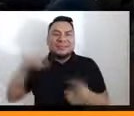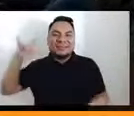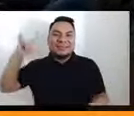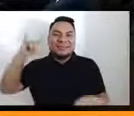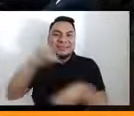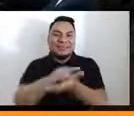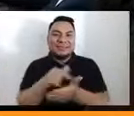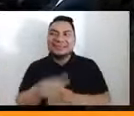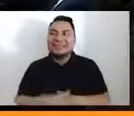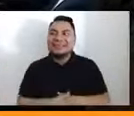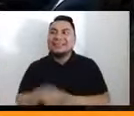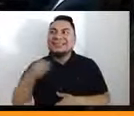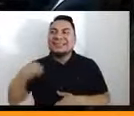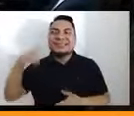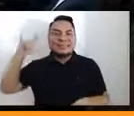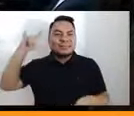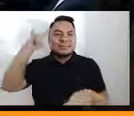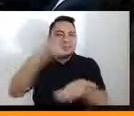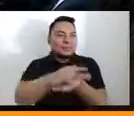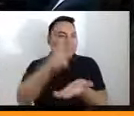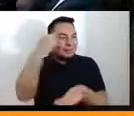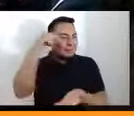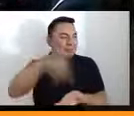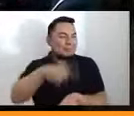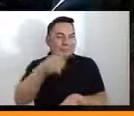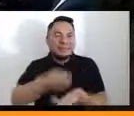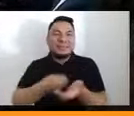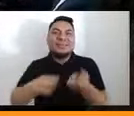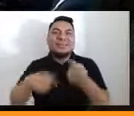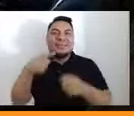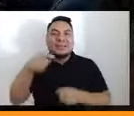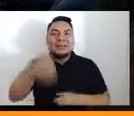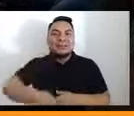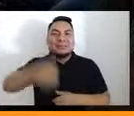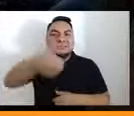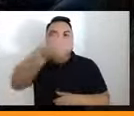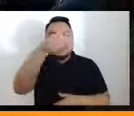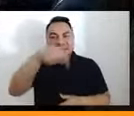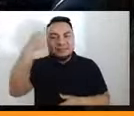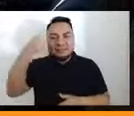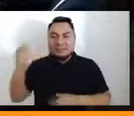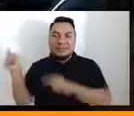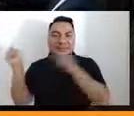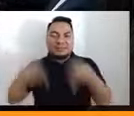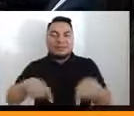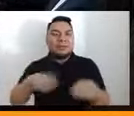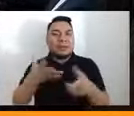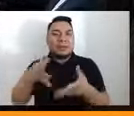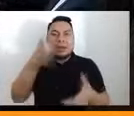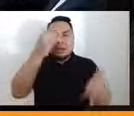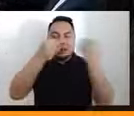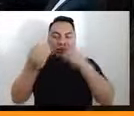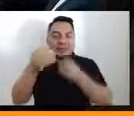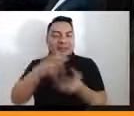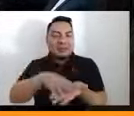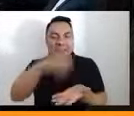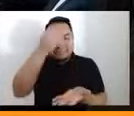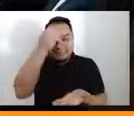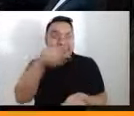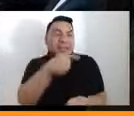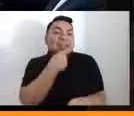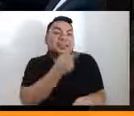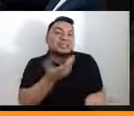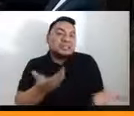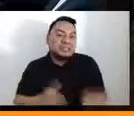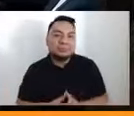una agencia de viajes para funcionarios que dicen que se han venido a preparar y